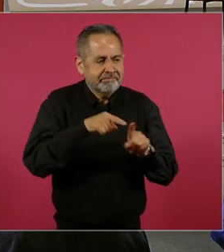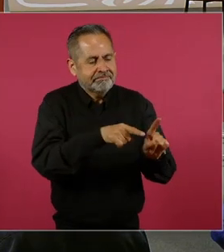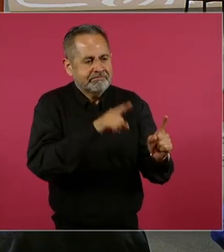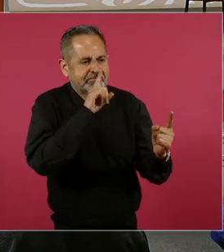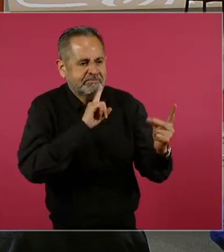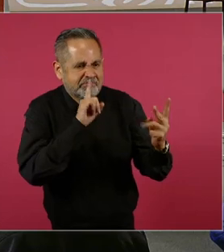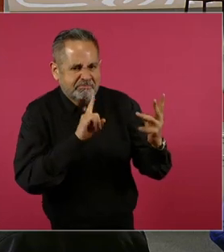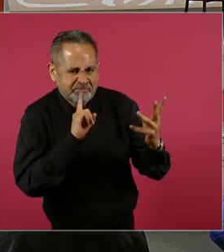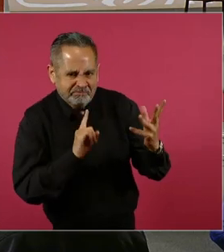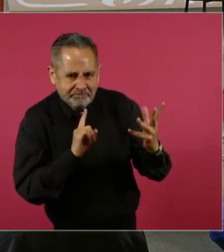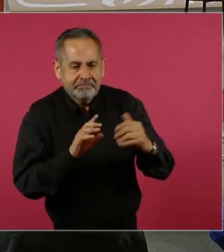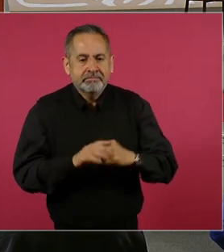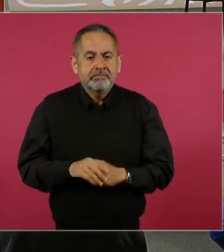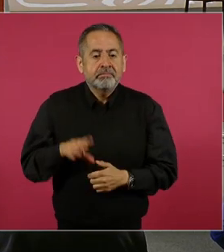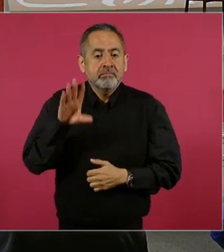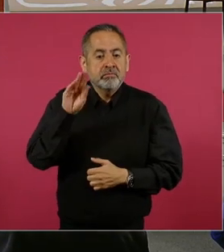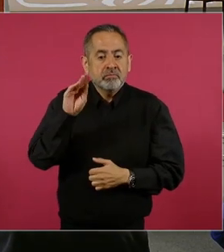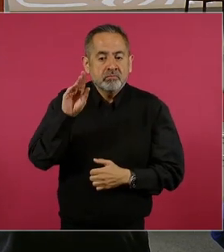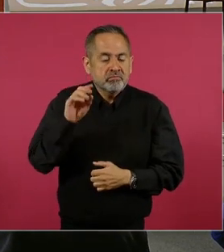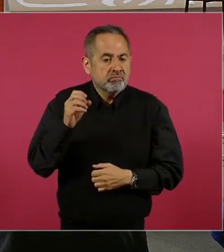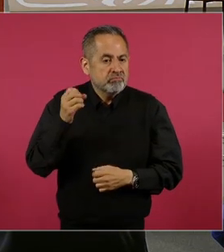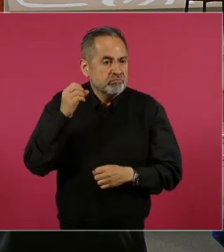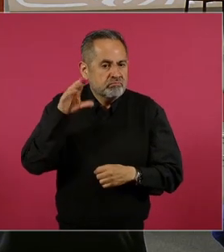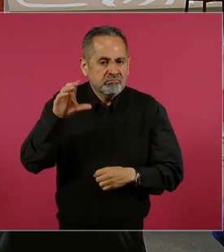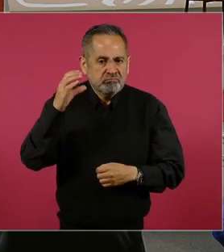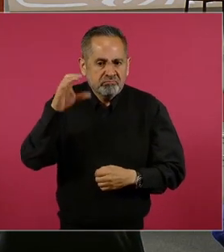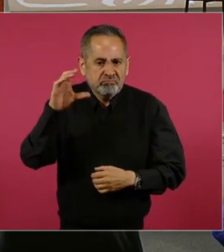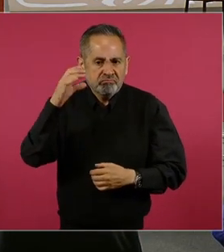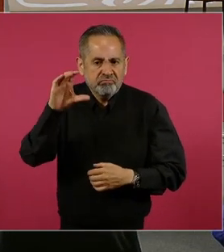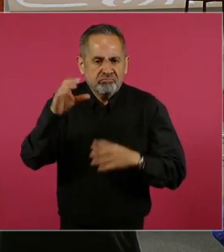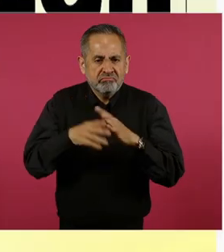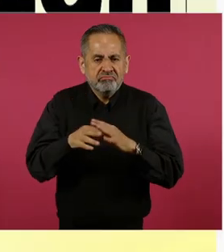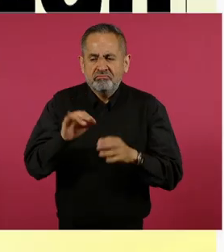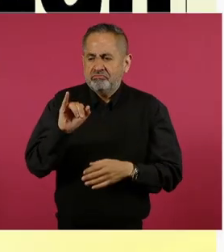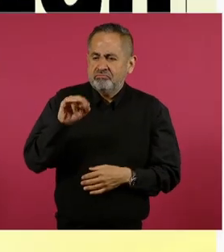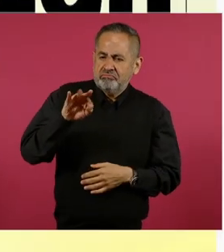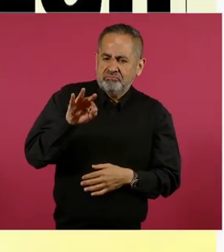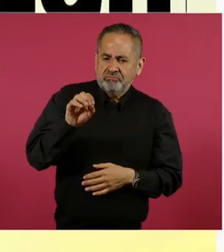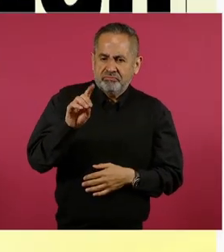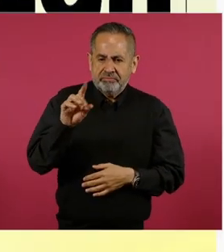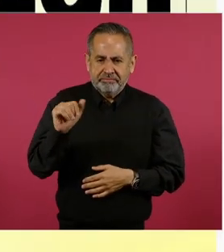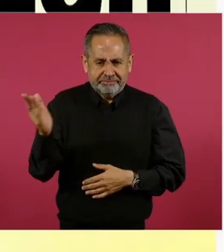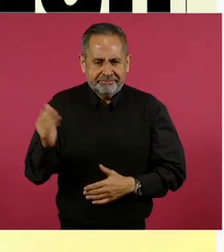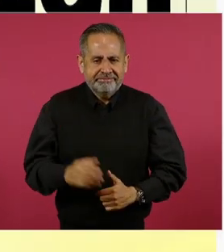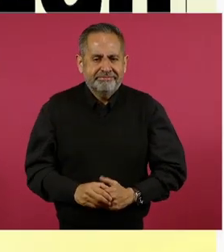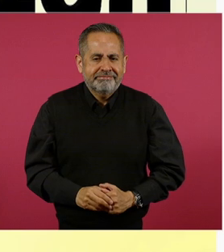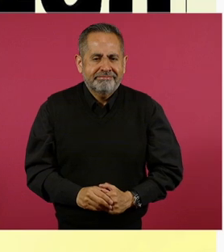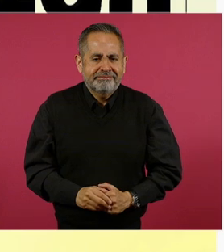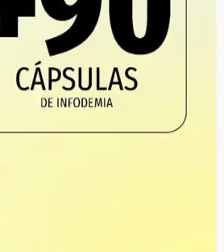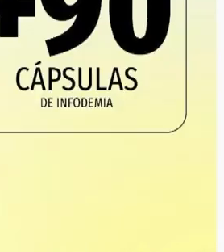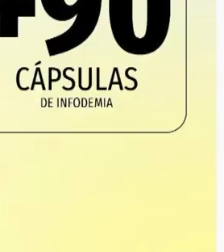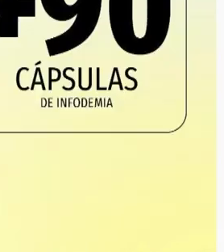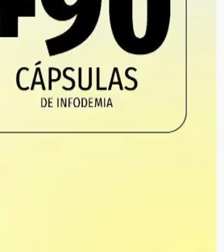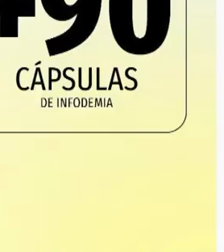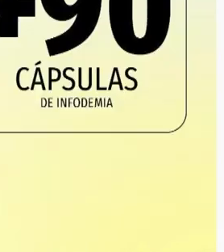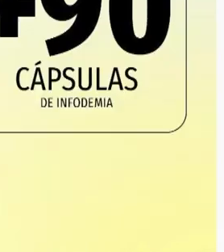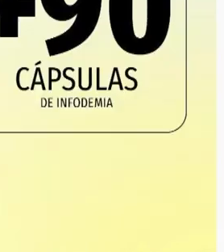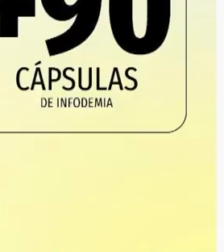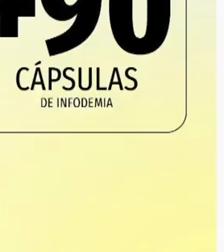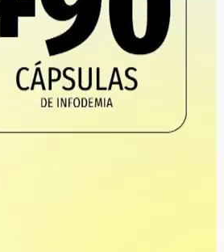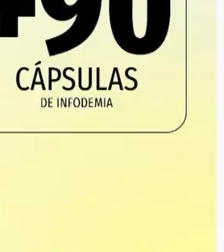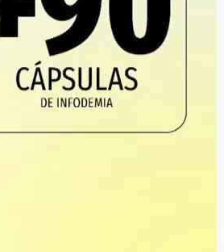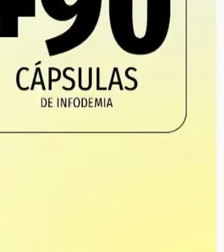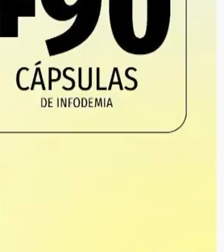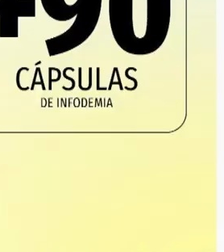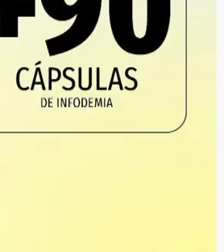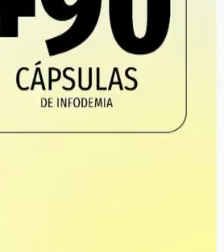presentado 90 cápsulas de infodemia. Por cierto, Ahora pasemos a la colaboración de Infodemia sobre